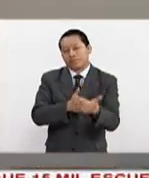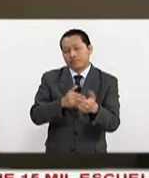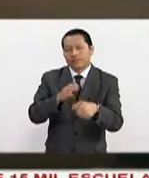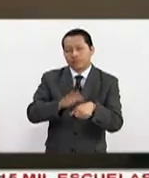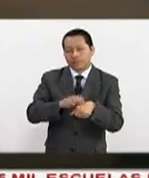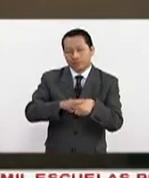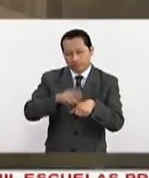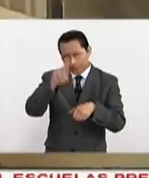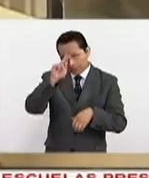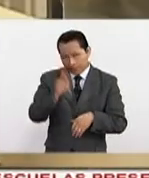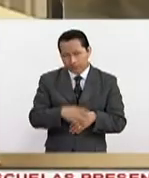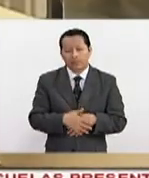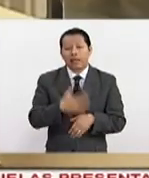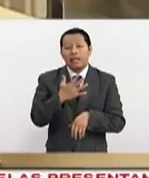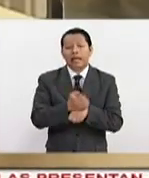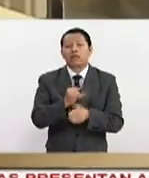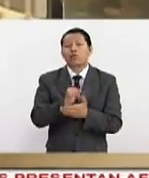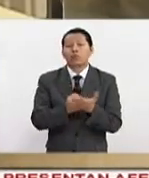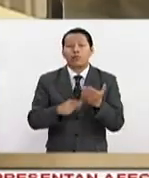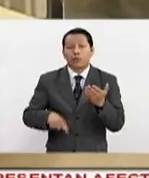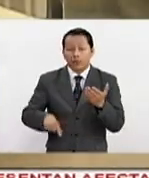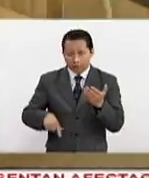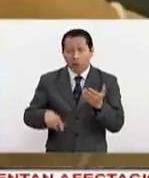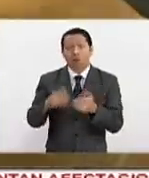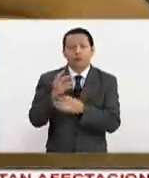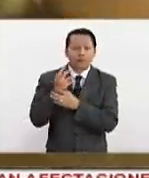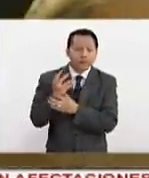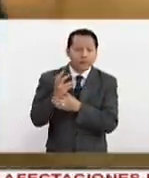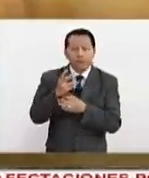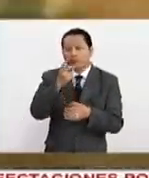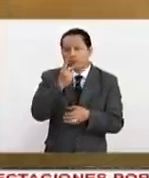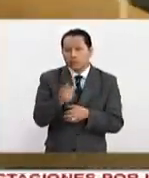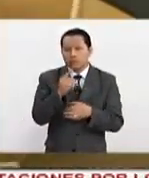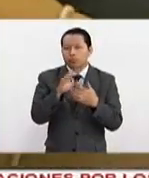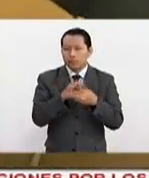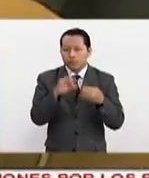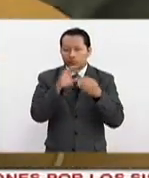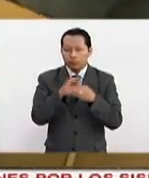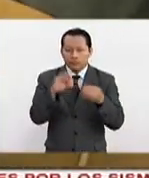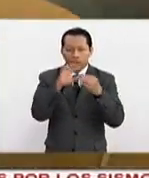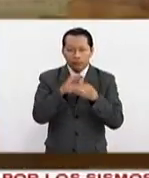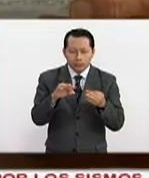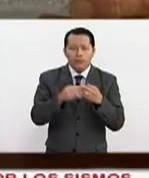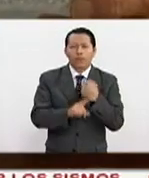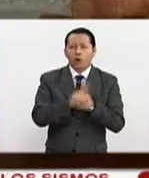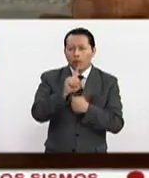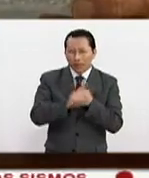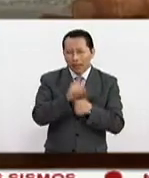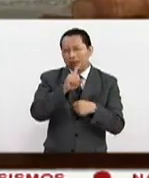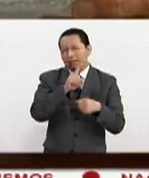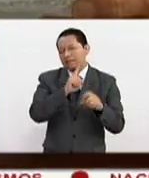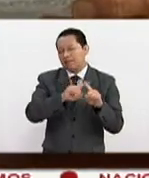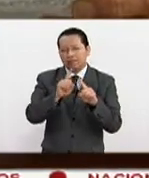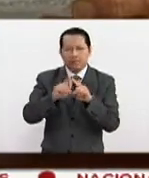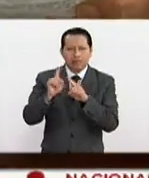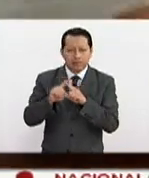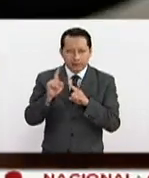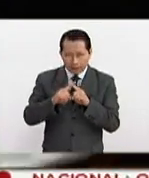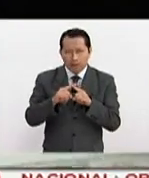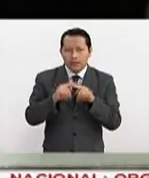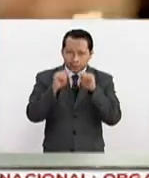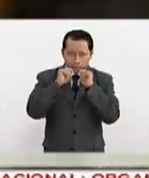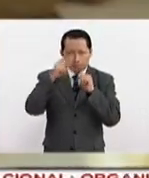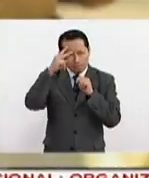naturales. Respecto al quinto informe de gobierno, el funcionario federal resaltó que pese a las adversidades, México está creciendo de